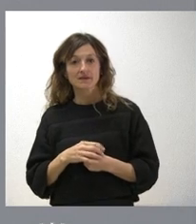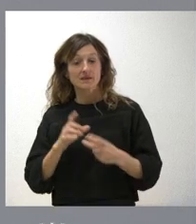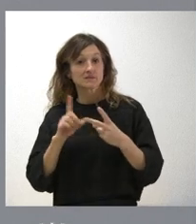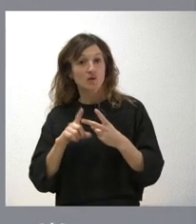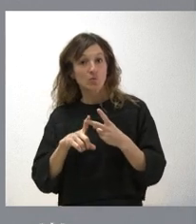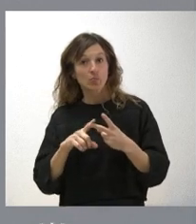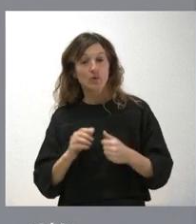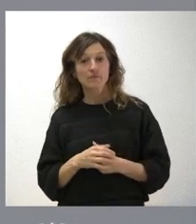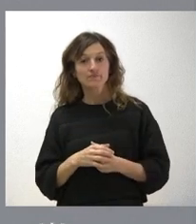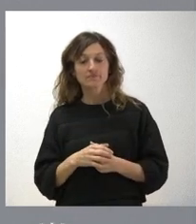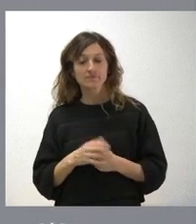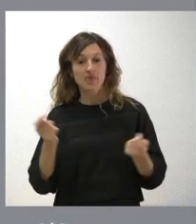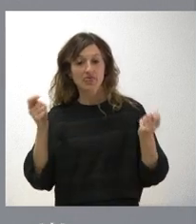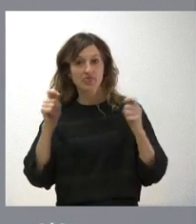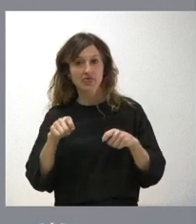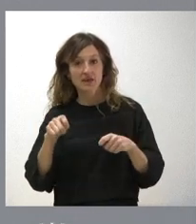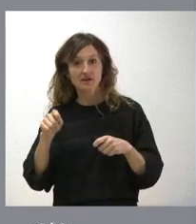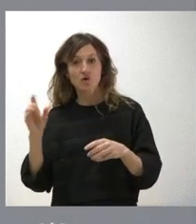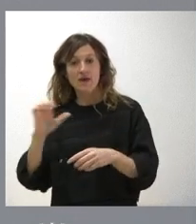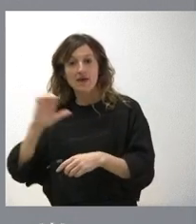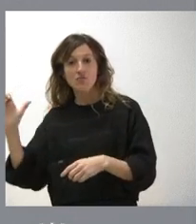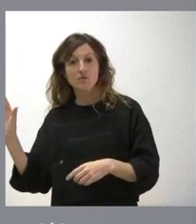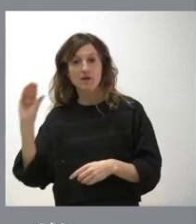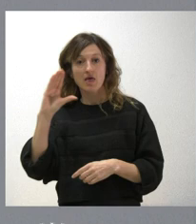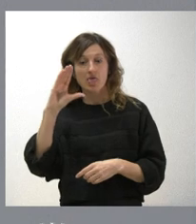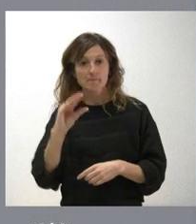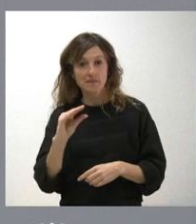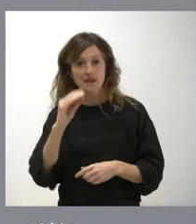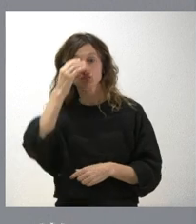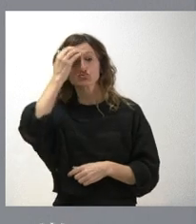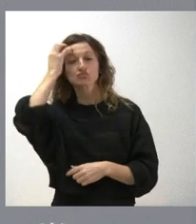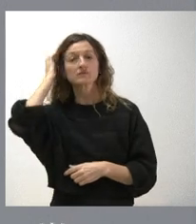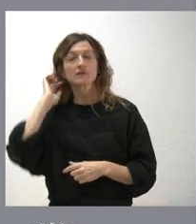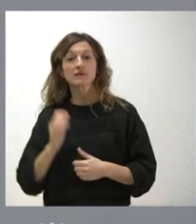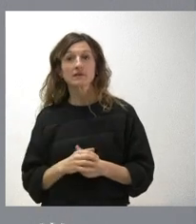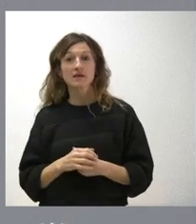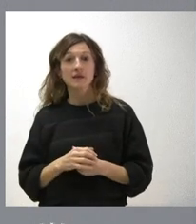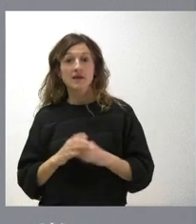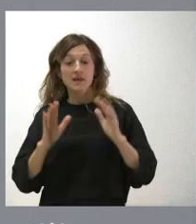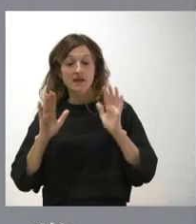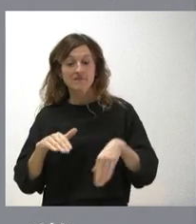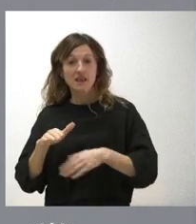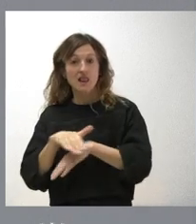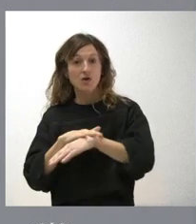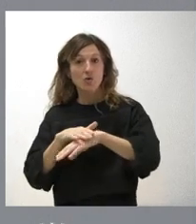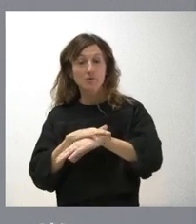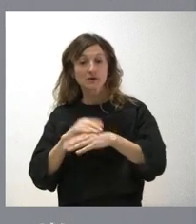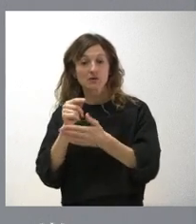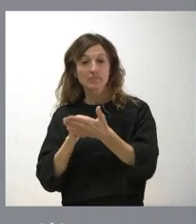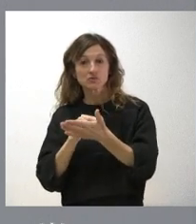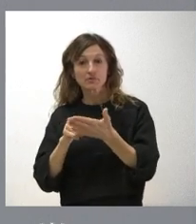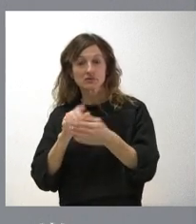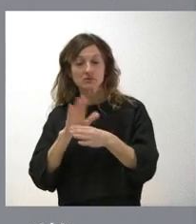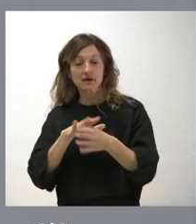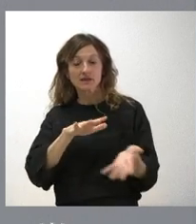segundo ese cierre determinó menos fondos para eh la transición justa Y por último el gobierno no está poniendo presupuesto autónomo para la